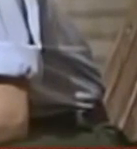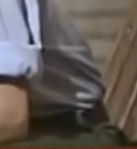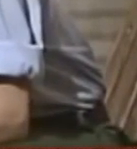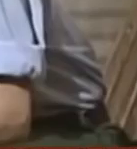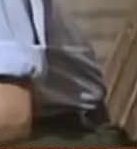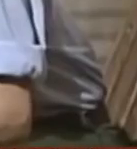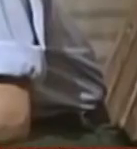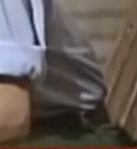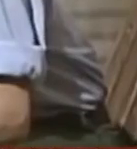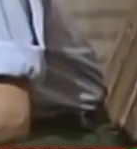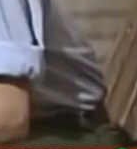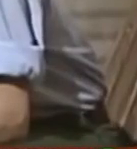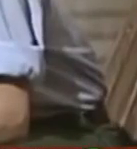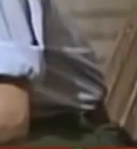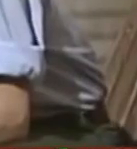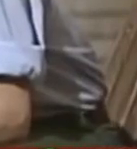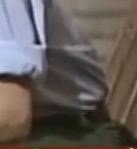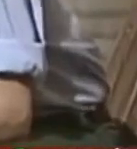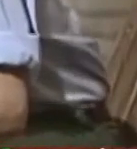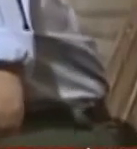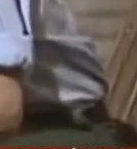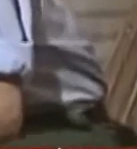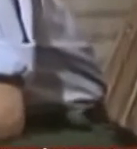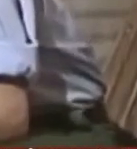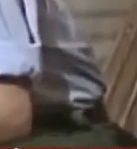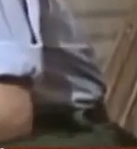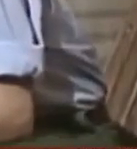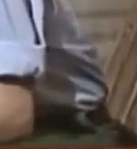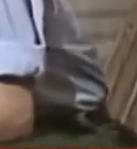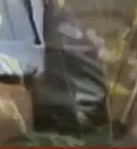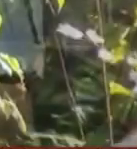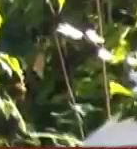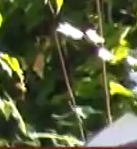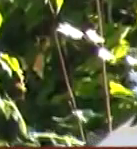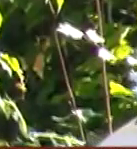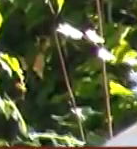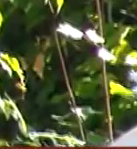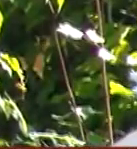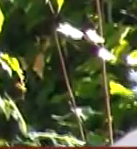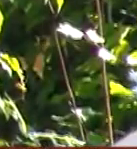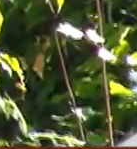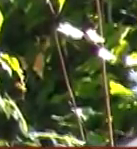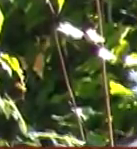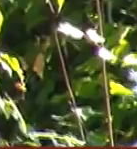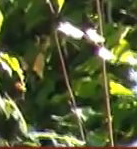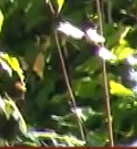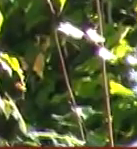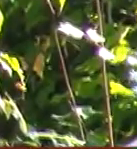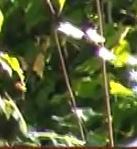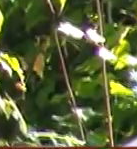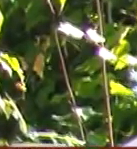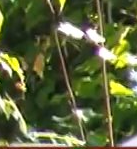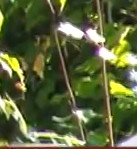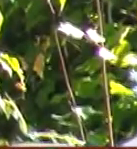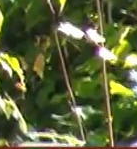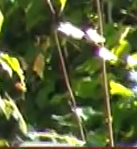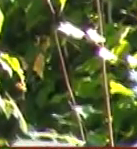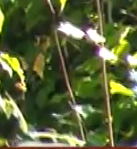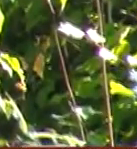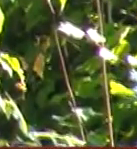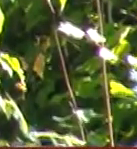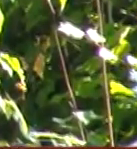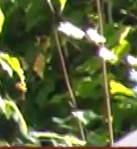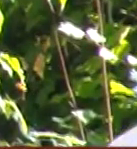internacional, Seda, y que se publica en nuestro idioma, en español, por la editorial española,